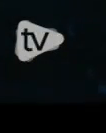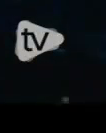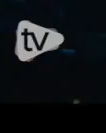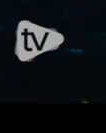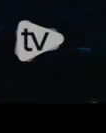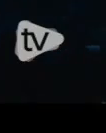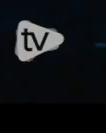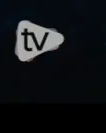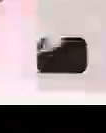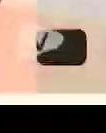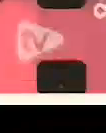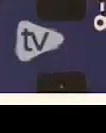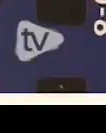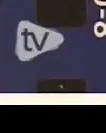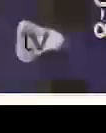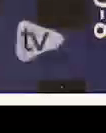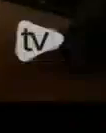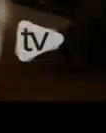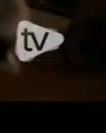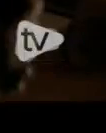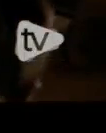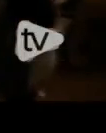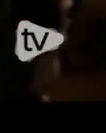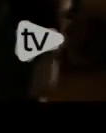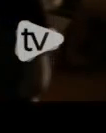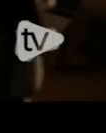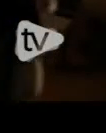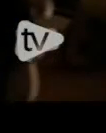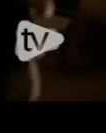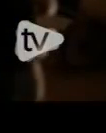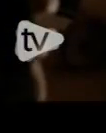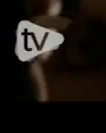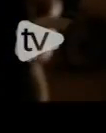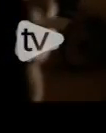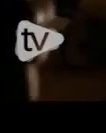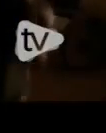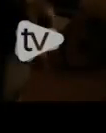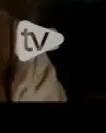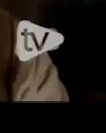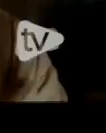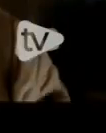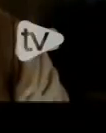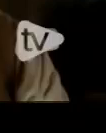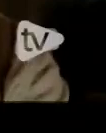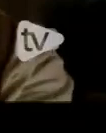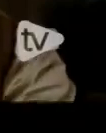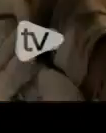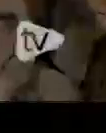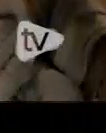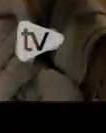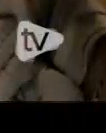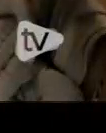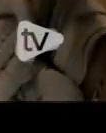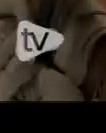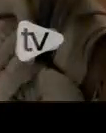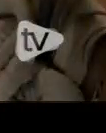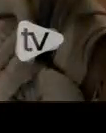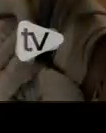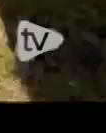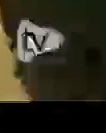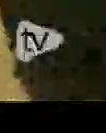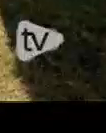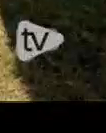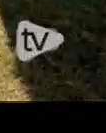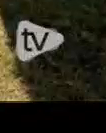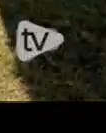vampiro. Domingo. Estás hecho de pino, así que te llamaré Pinocho. No puede